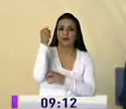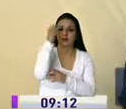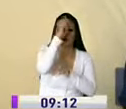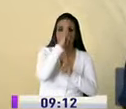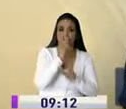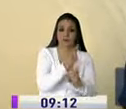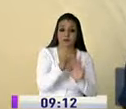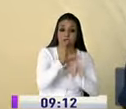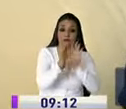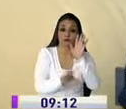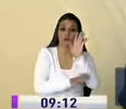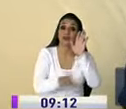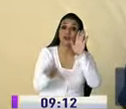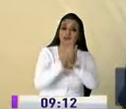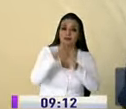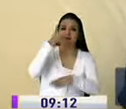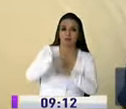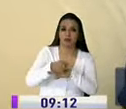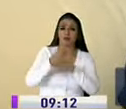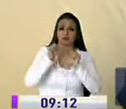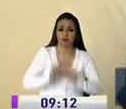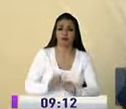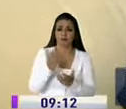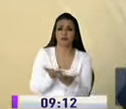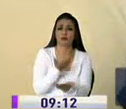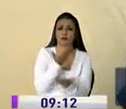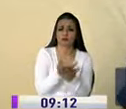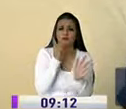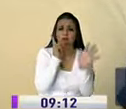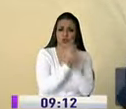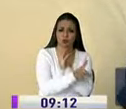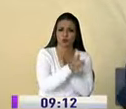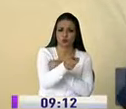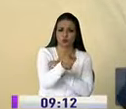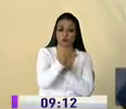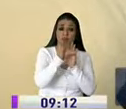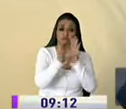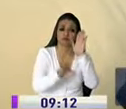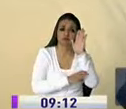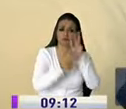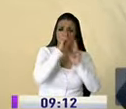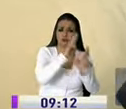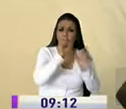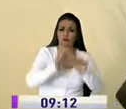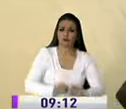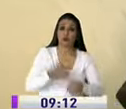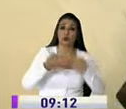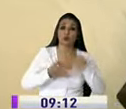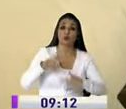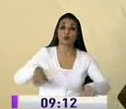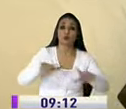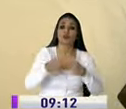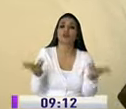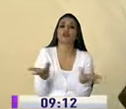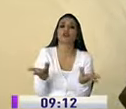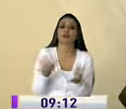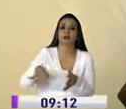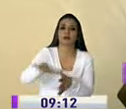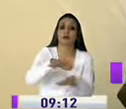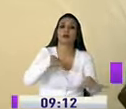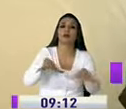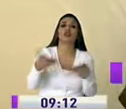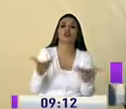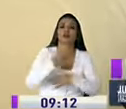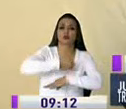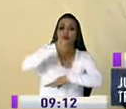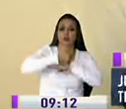ley le indican que usted puede proponer acciones de garantía constitucional ante el juez del lugar donde se emitió el acto o la autoridad incurrió